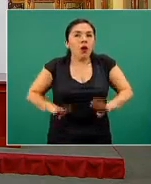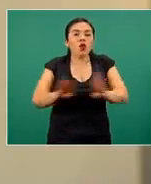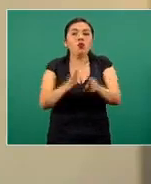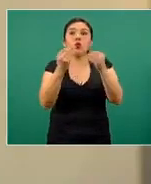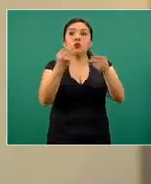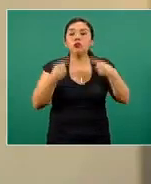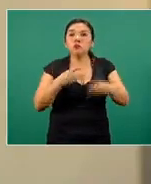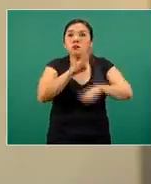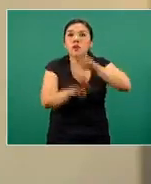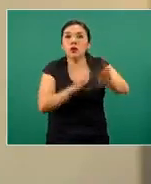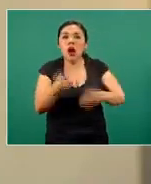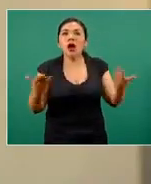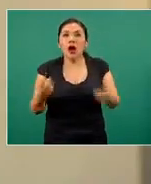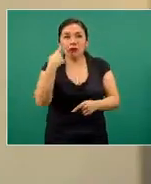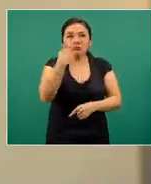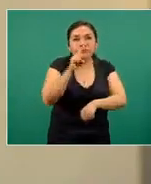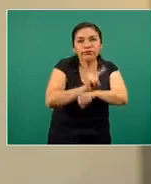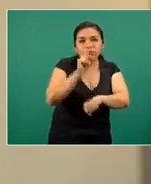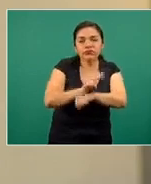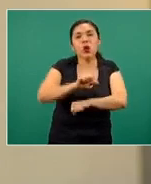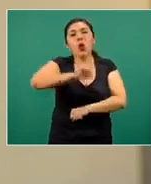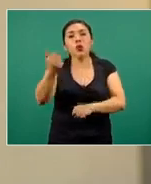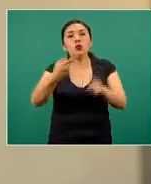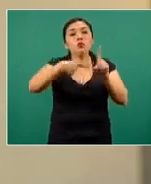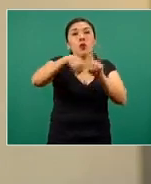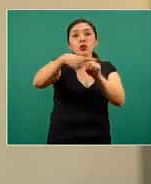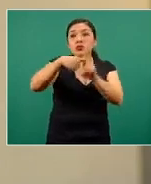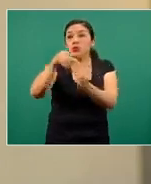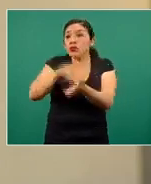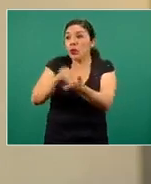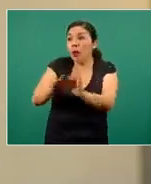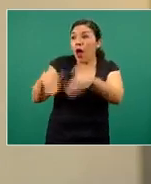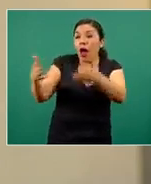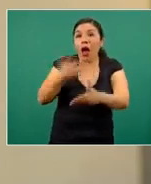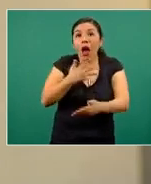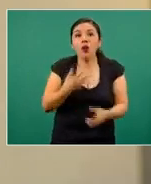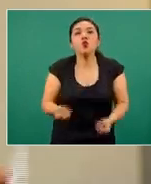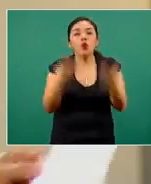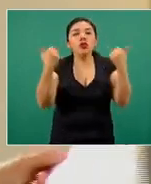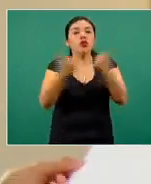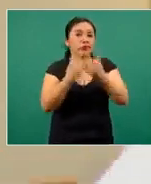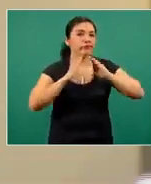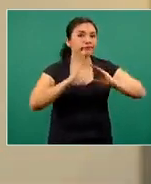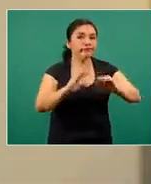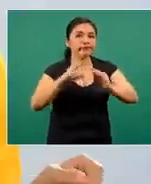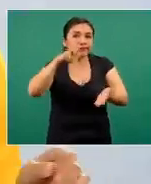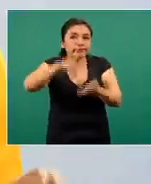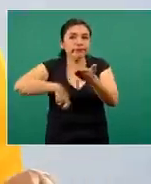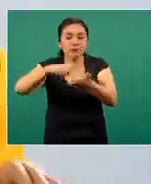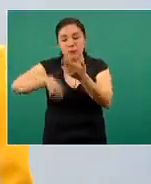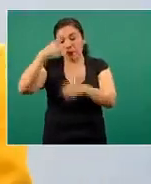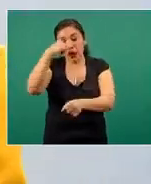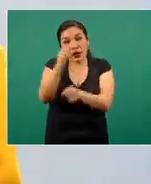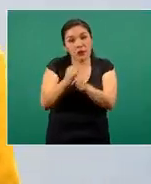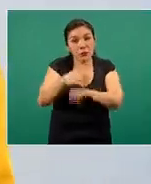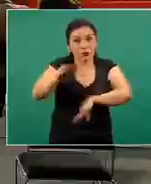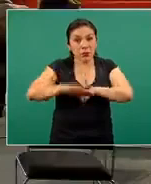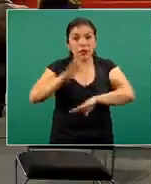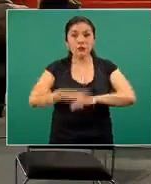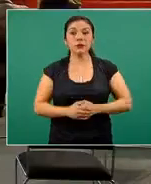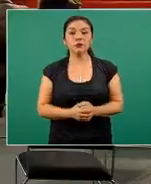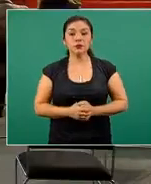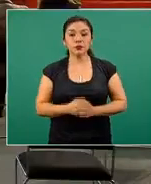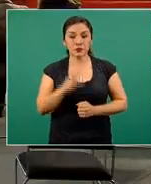de mortalidad, los clústeres de casos positivos activos y una capacitación permanente e investigación. Y ya